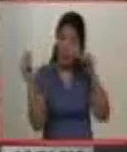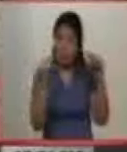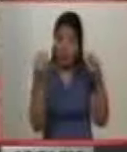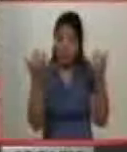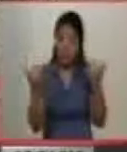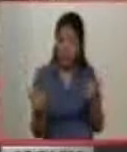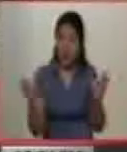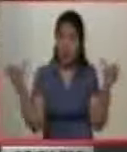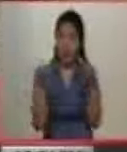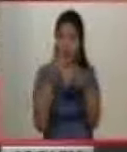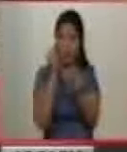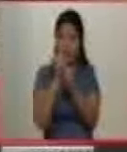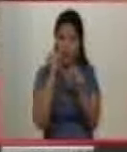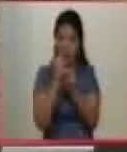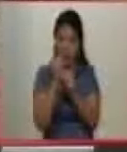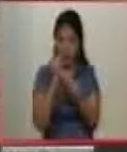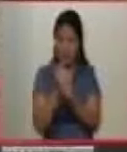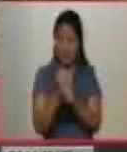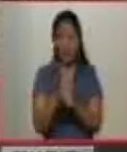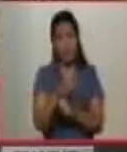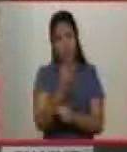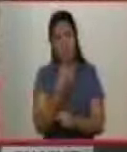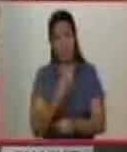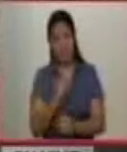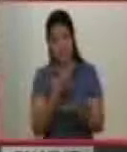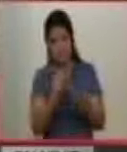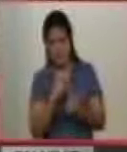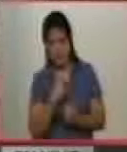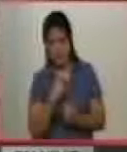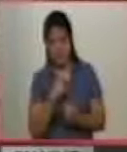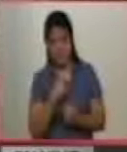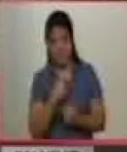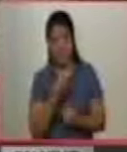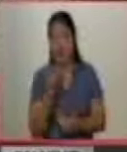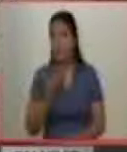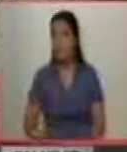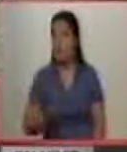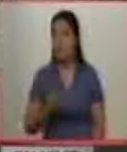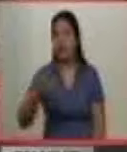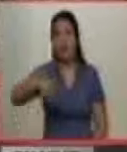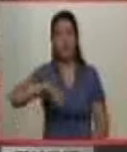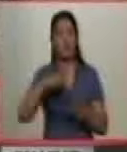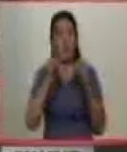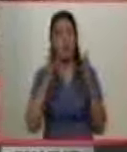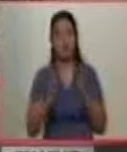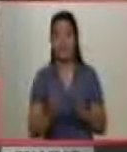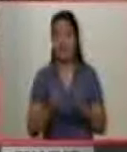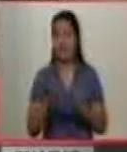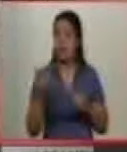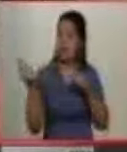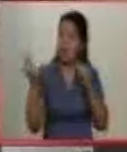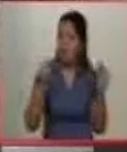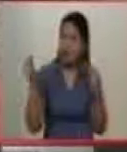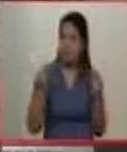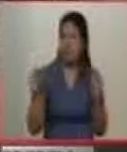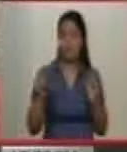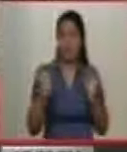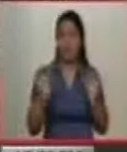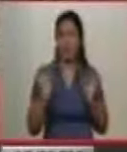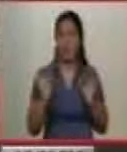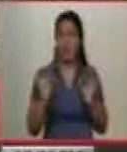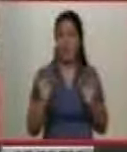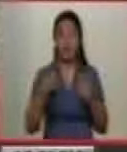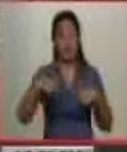dentro de la mesa de trabajo. Pues como tú lo decías, el aporte esencial. Los estudiantes, te lo comentaba, están debatiendo,